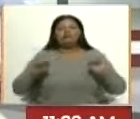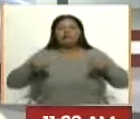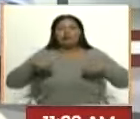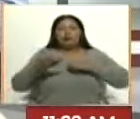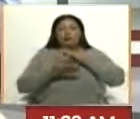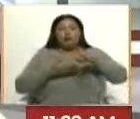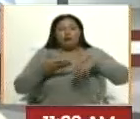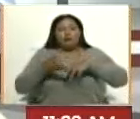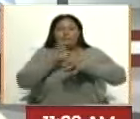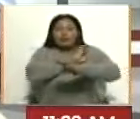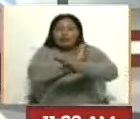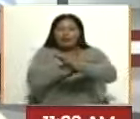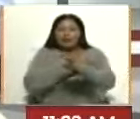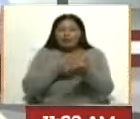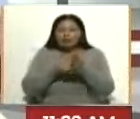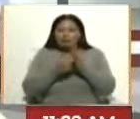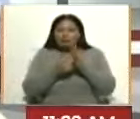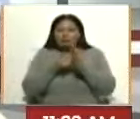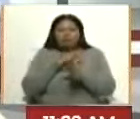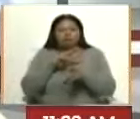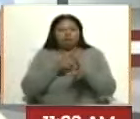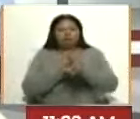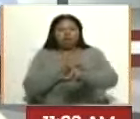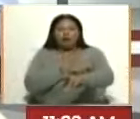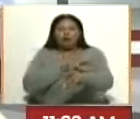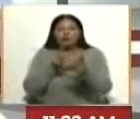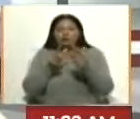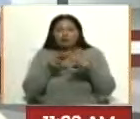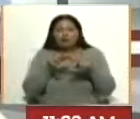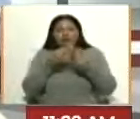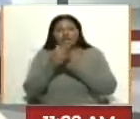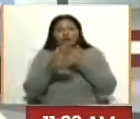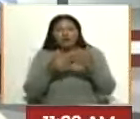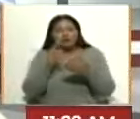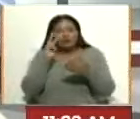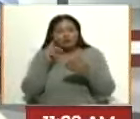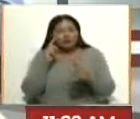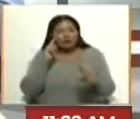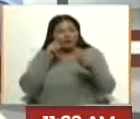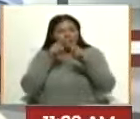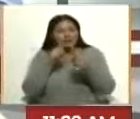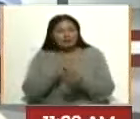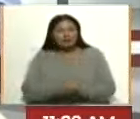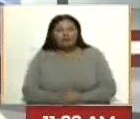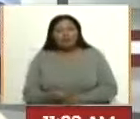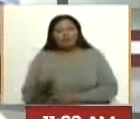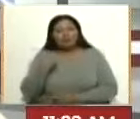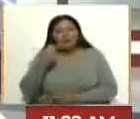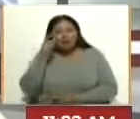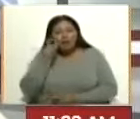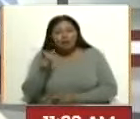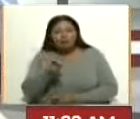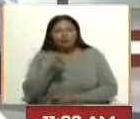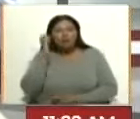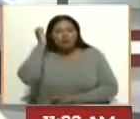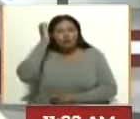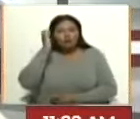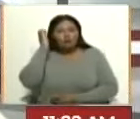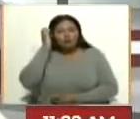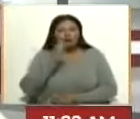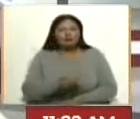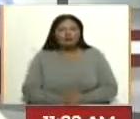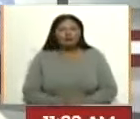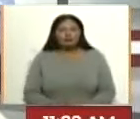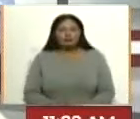crisis energética agravada como consecuencia del conflicto al cual tú haces referencia ha afectado a los pueblos de Europa. De hecho,